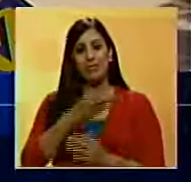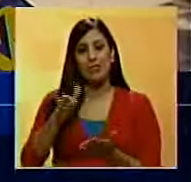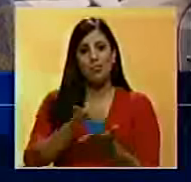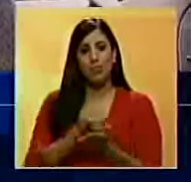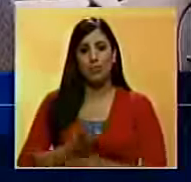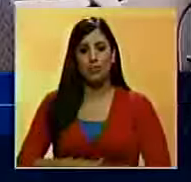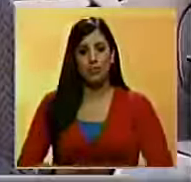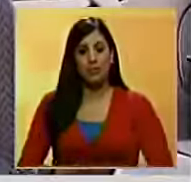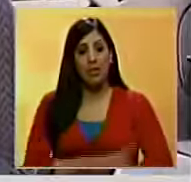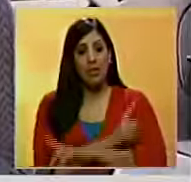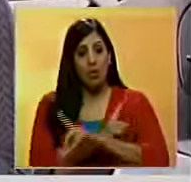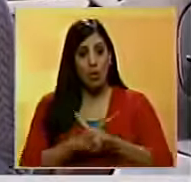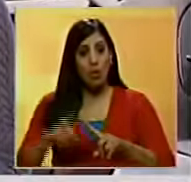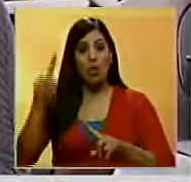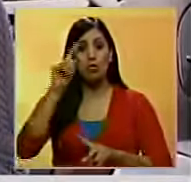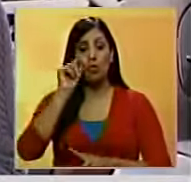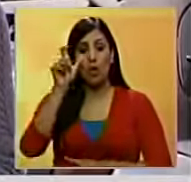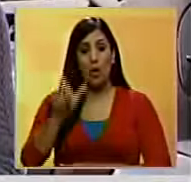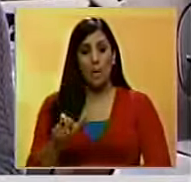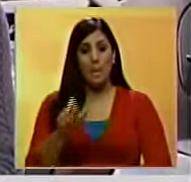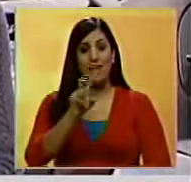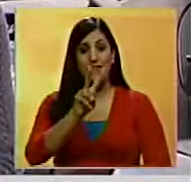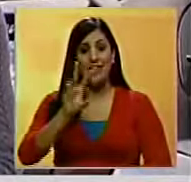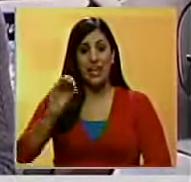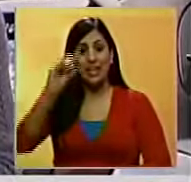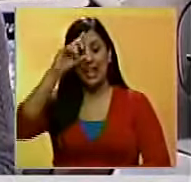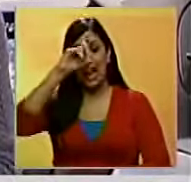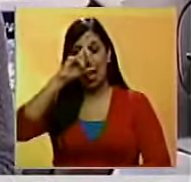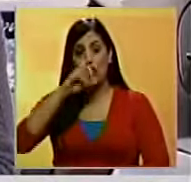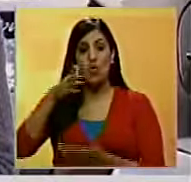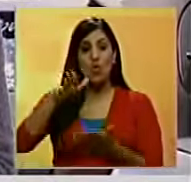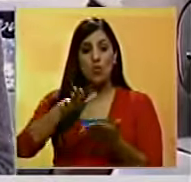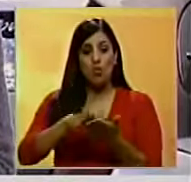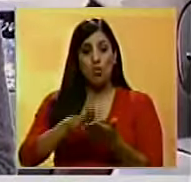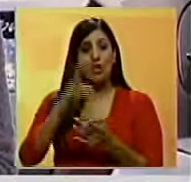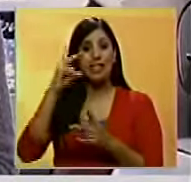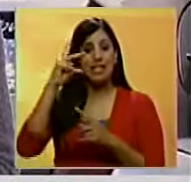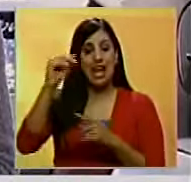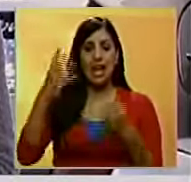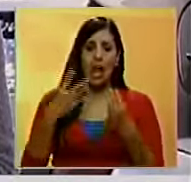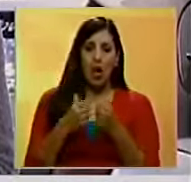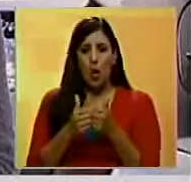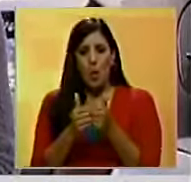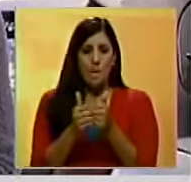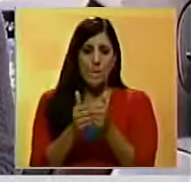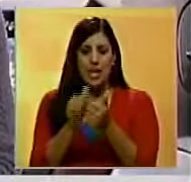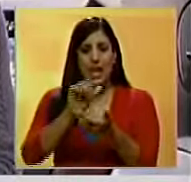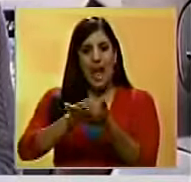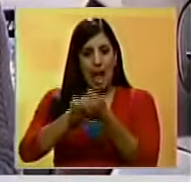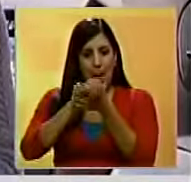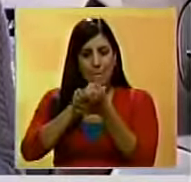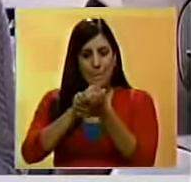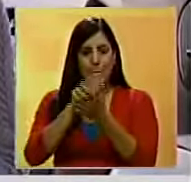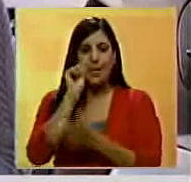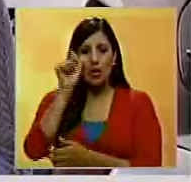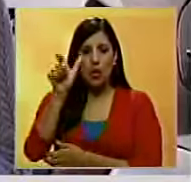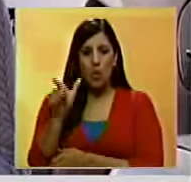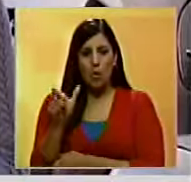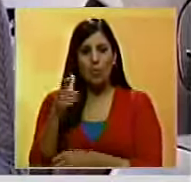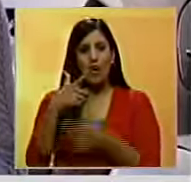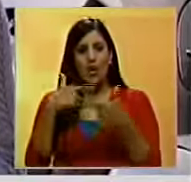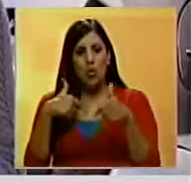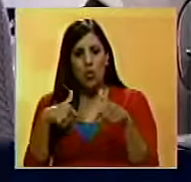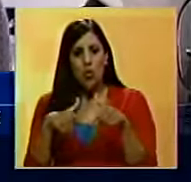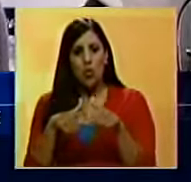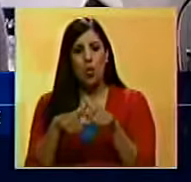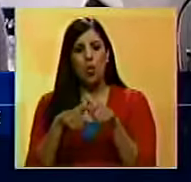había fallecido. También Domingo Ojeda Bello, de 20 años de edad, murió cuando salió a acompañar a un compañero, específicamente en el